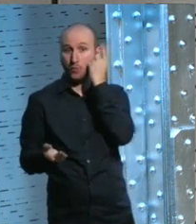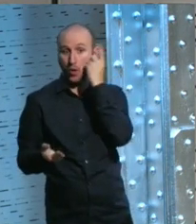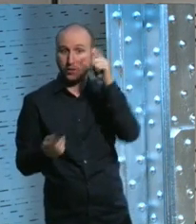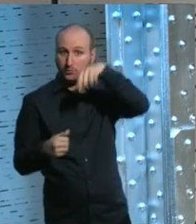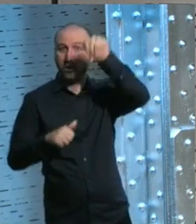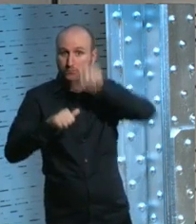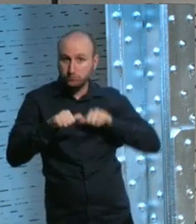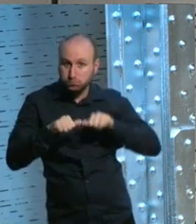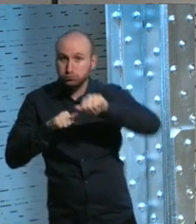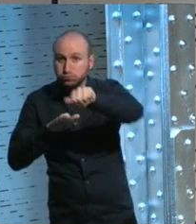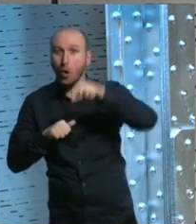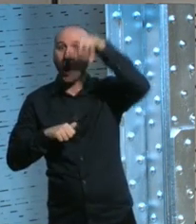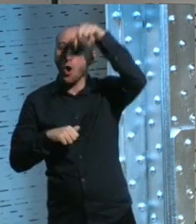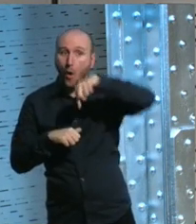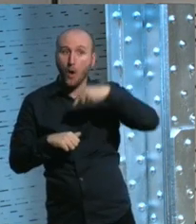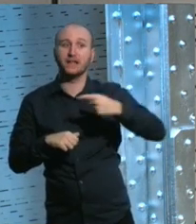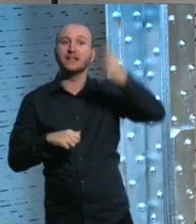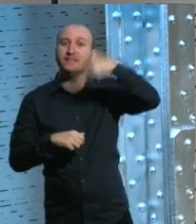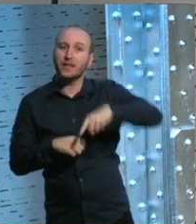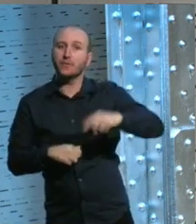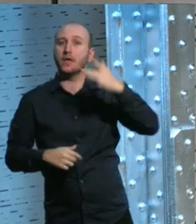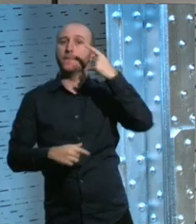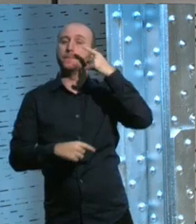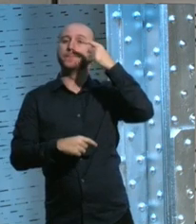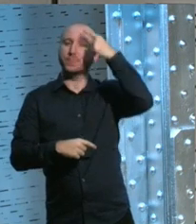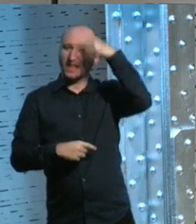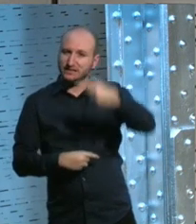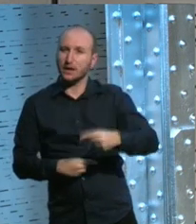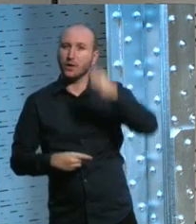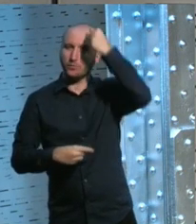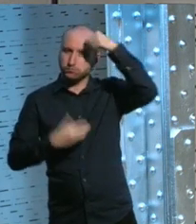Hoy hay que tomar conciencia de que